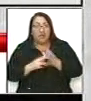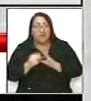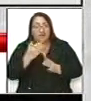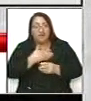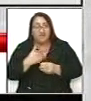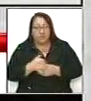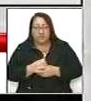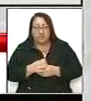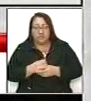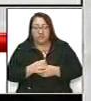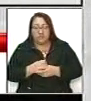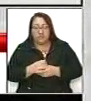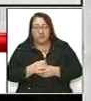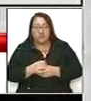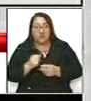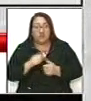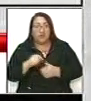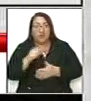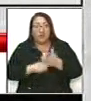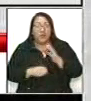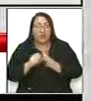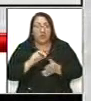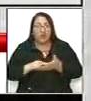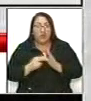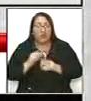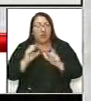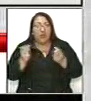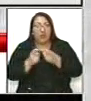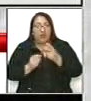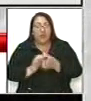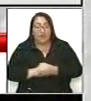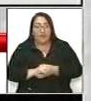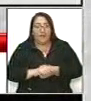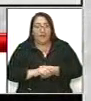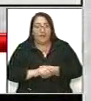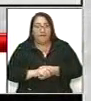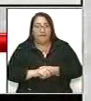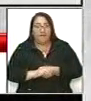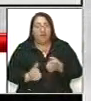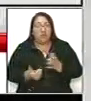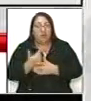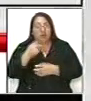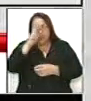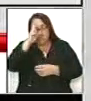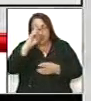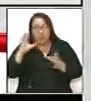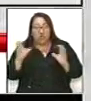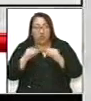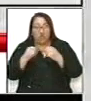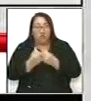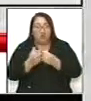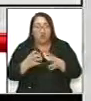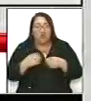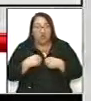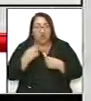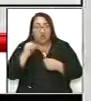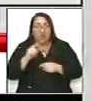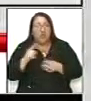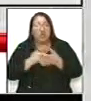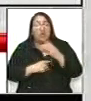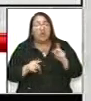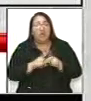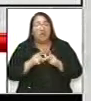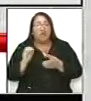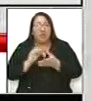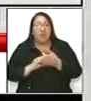presidenta, fue la firma no solamente de los parlamentarios del Nuevo Perú, que es el grupo parlamentario que asume la iniciativa, sino que lleva